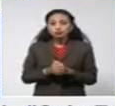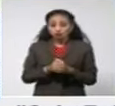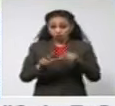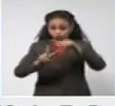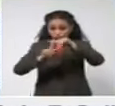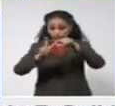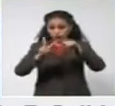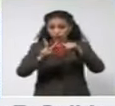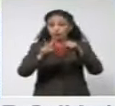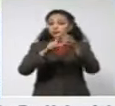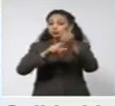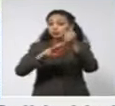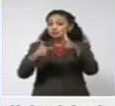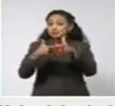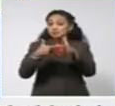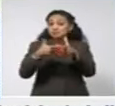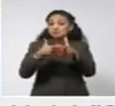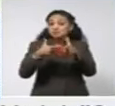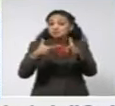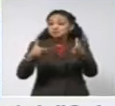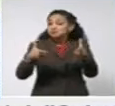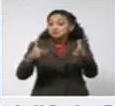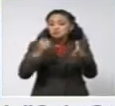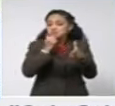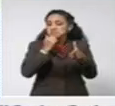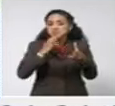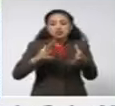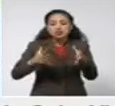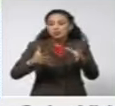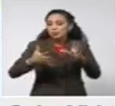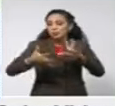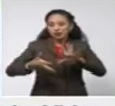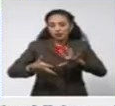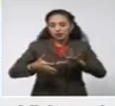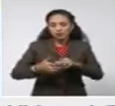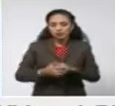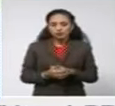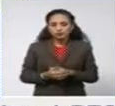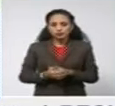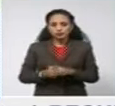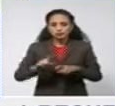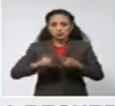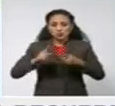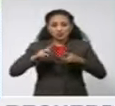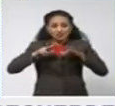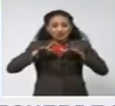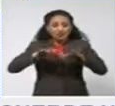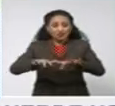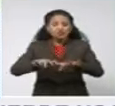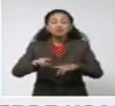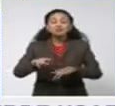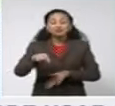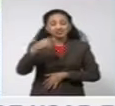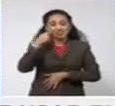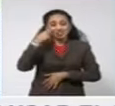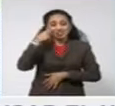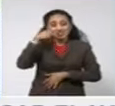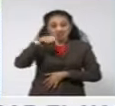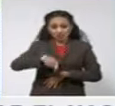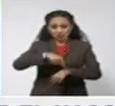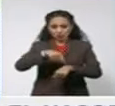que mayor complejidad desde el punto de vista epidemiológico pues presentan en estos